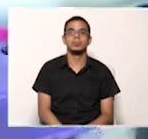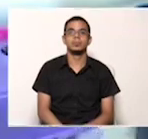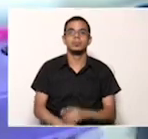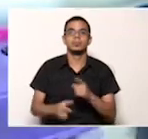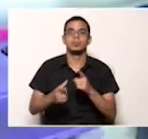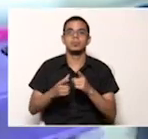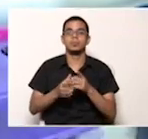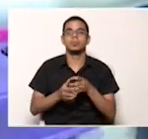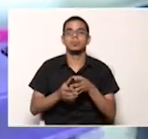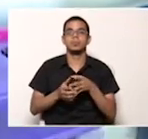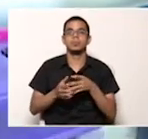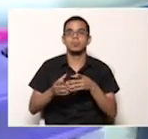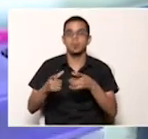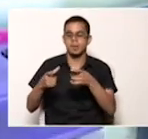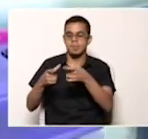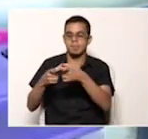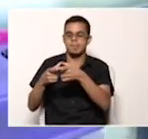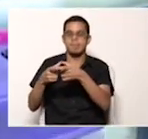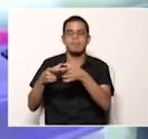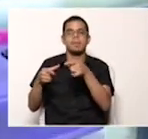intermedia y sube por un